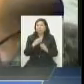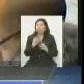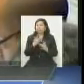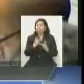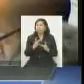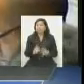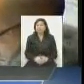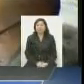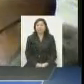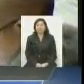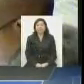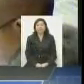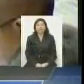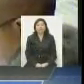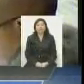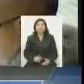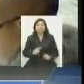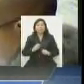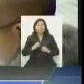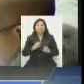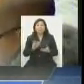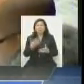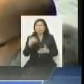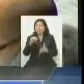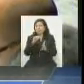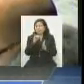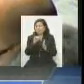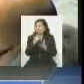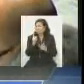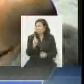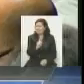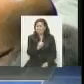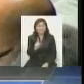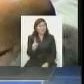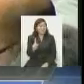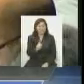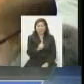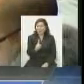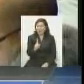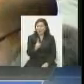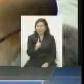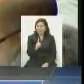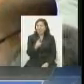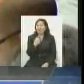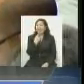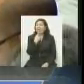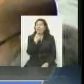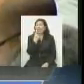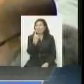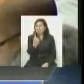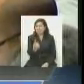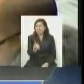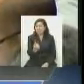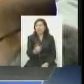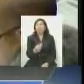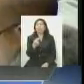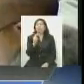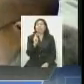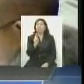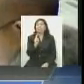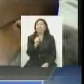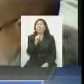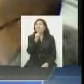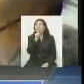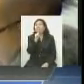paraíso. Entonces, los medios de comunicación, sus cámaras están malogradas. No, los medios de comunicación comunican lo que ven.